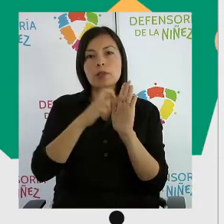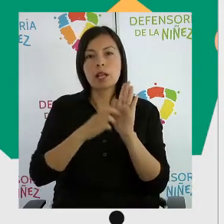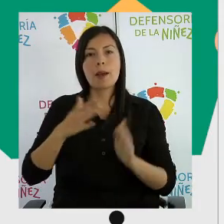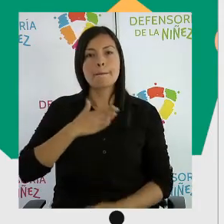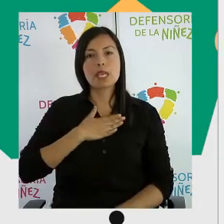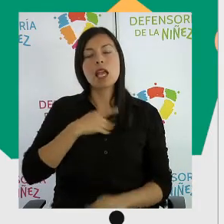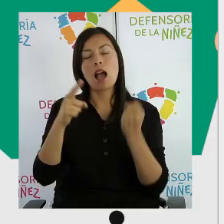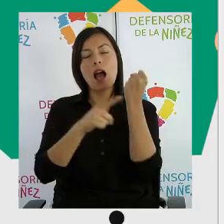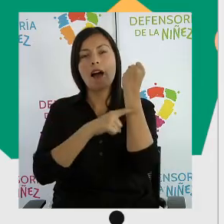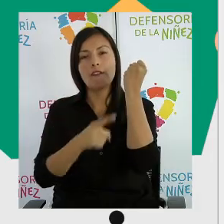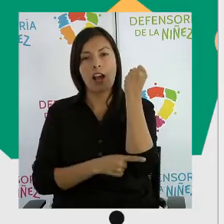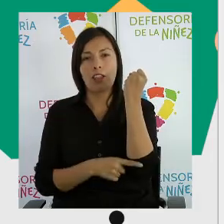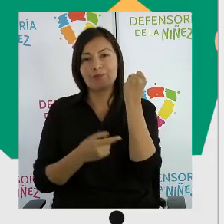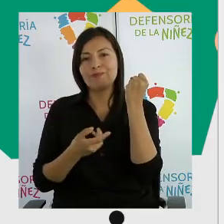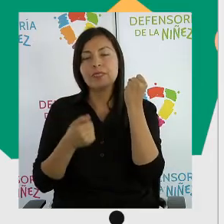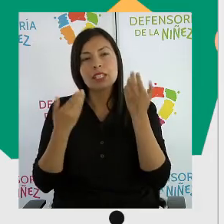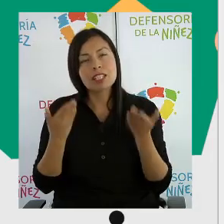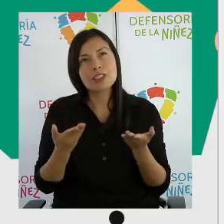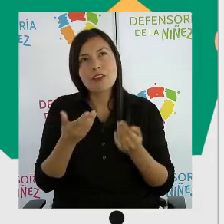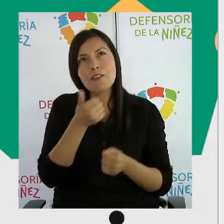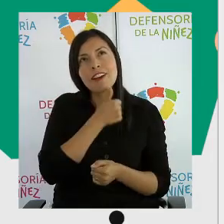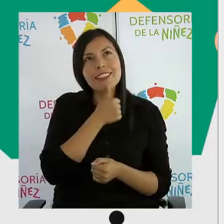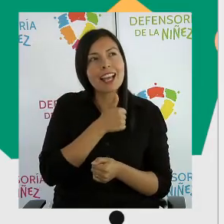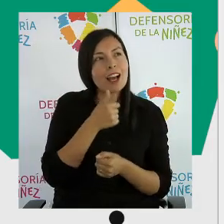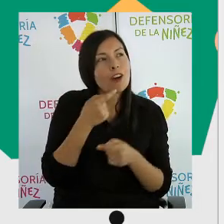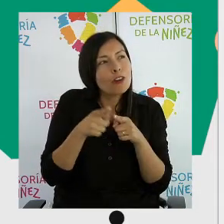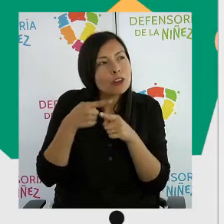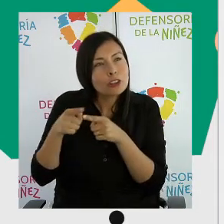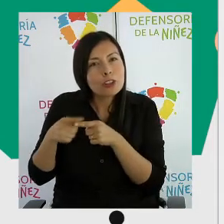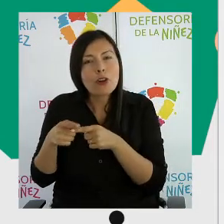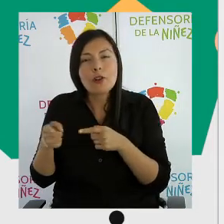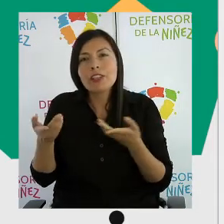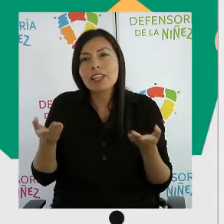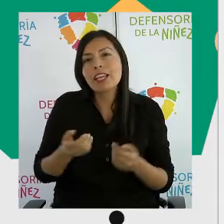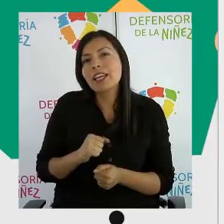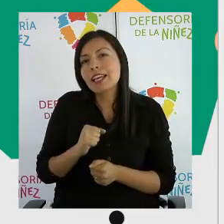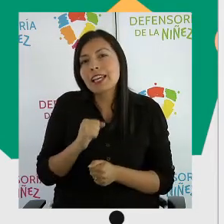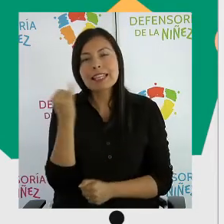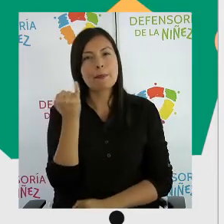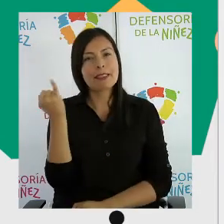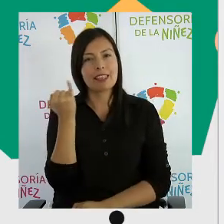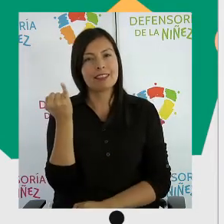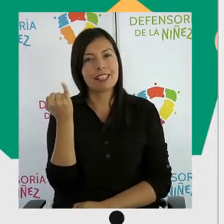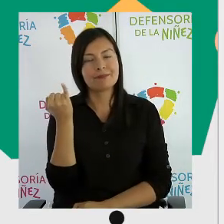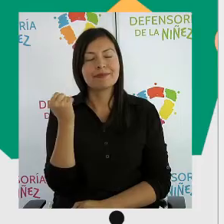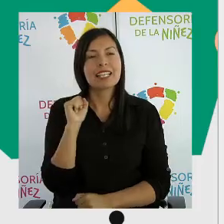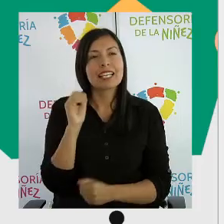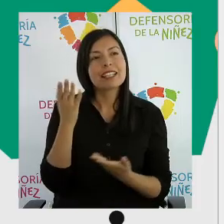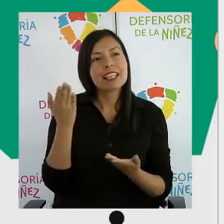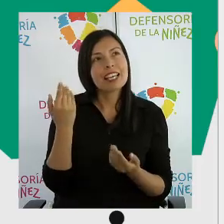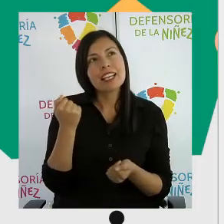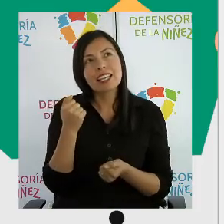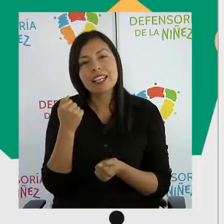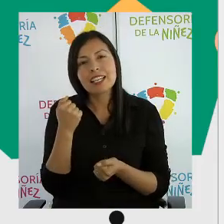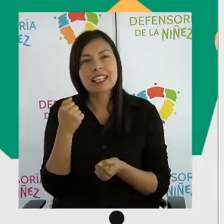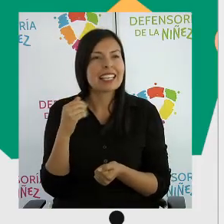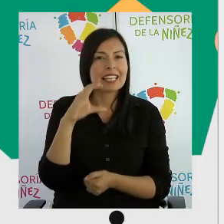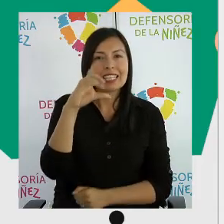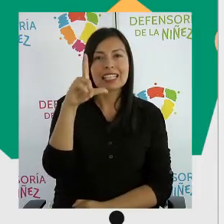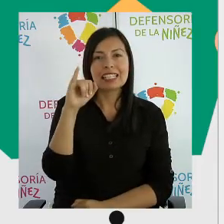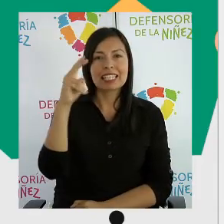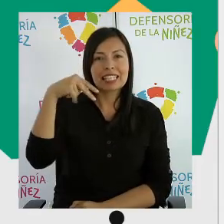Justicia y Derechos Humanos, y seguramente se me van a quedar también aquellos que ejercen curadurías de manera independiente a través de las clínicas incluso